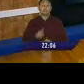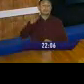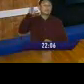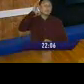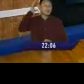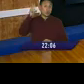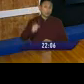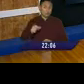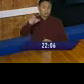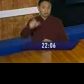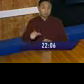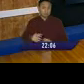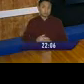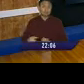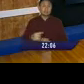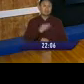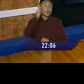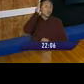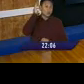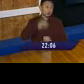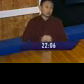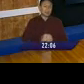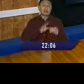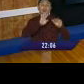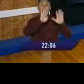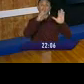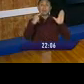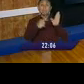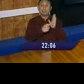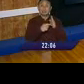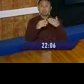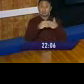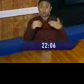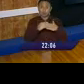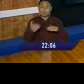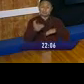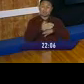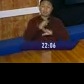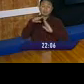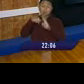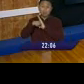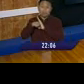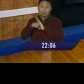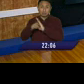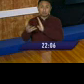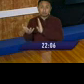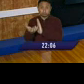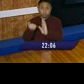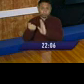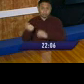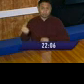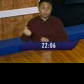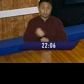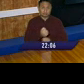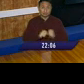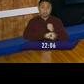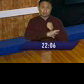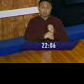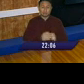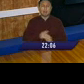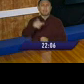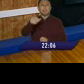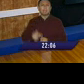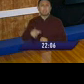Cuenca. Delincuentes le robaron a una mujer casi 9.000 dólares que los había sacado minutos antes de una entidad bancaria. Los